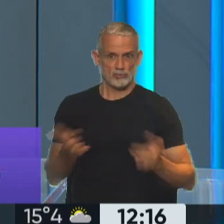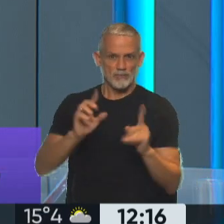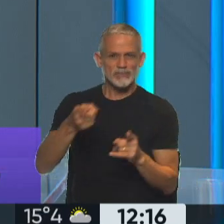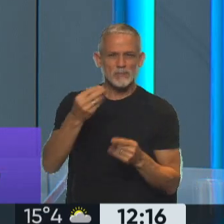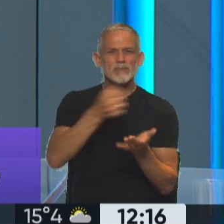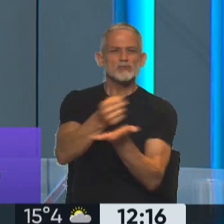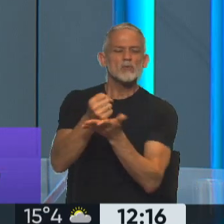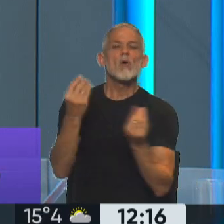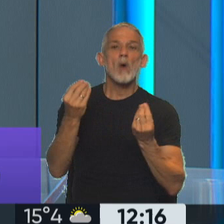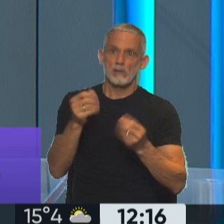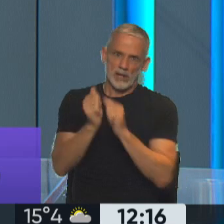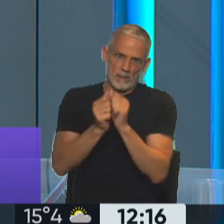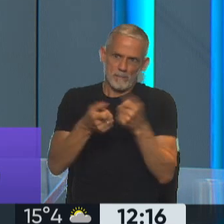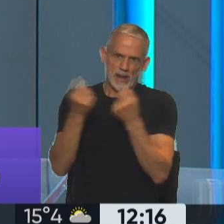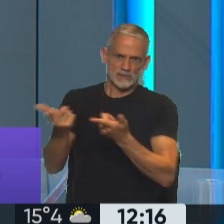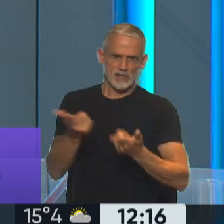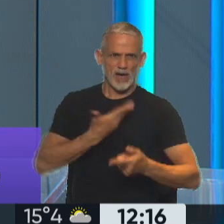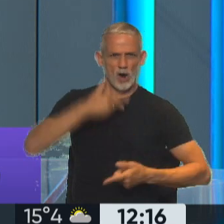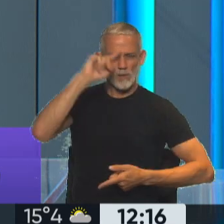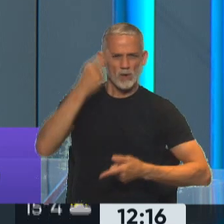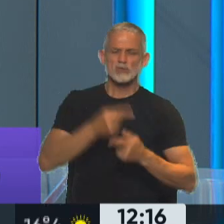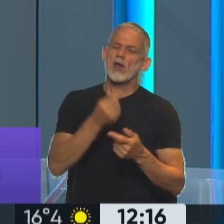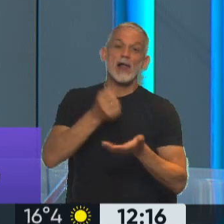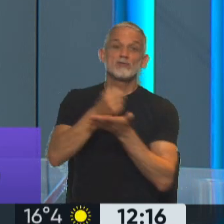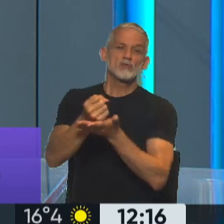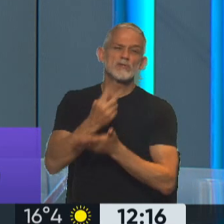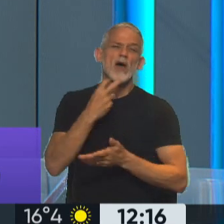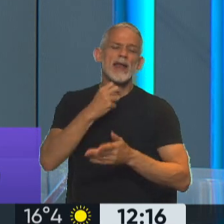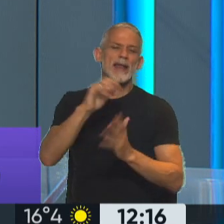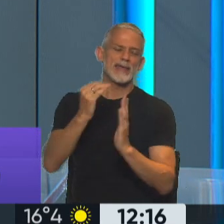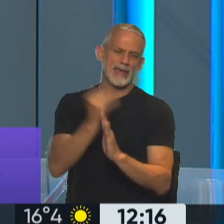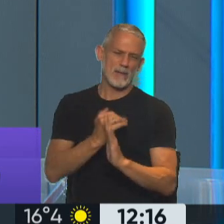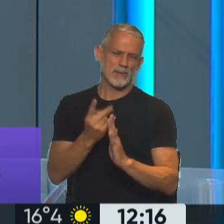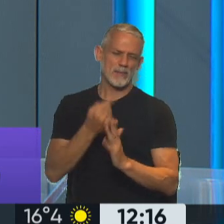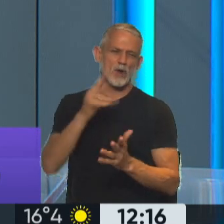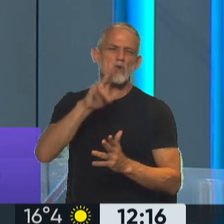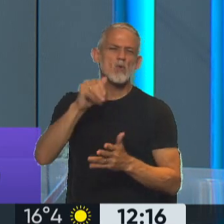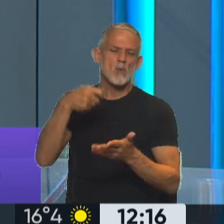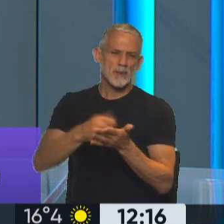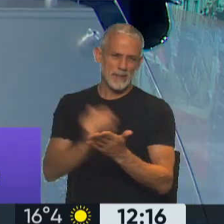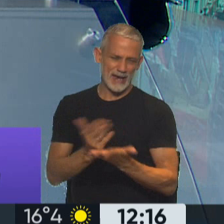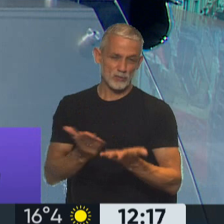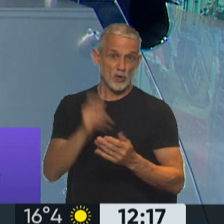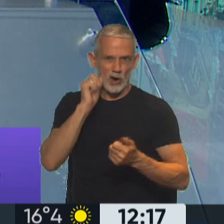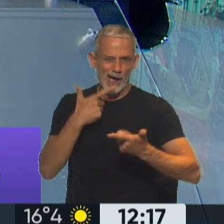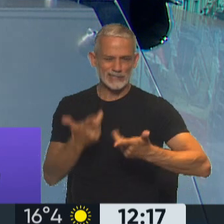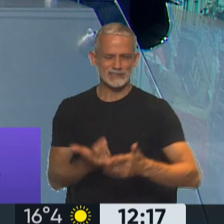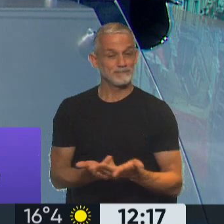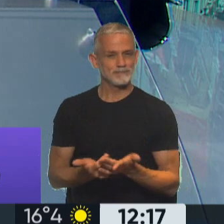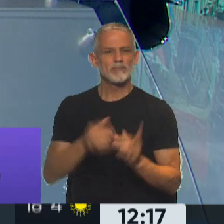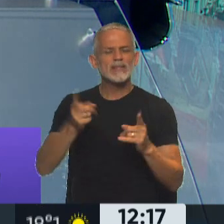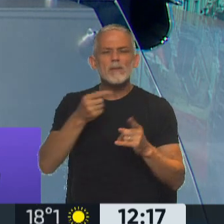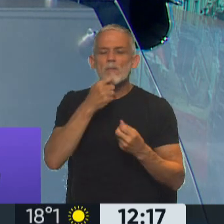hablamos de subsidios al sector empresario, digo, el subsidio de la energía, por ejemplo. O imaginemos algo, sin ir tan lejos, en